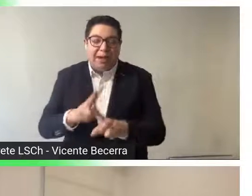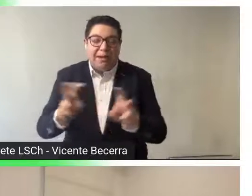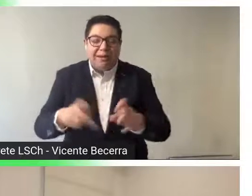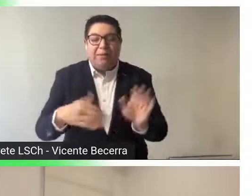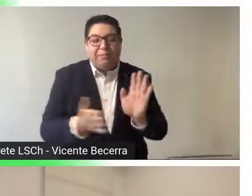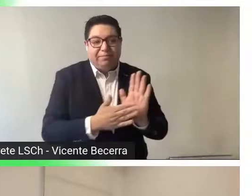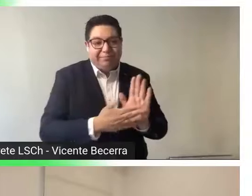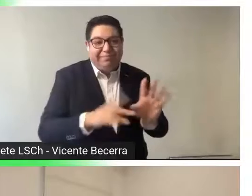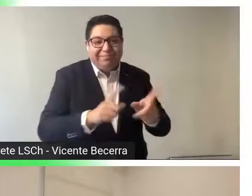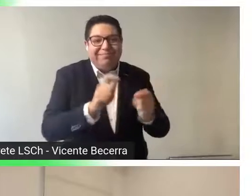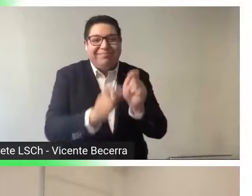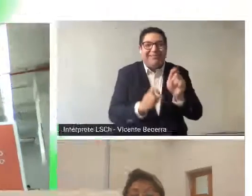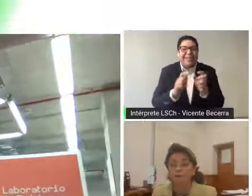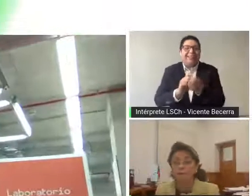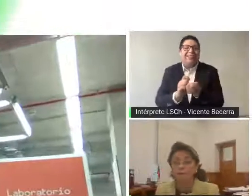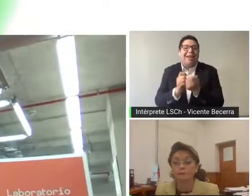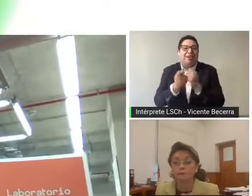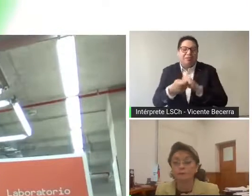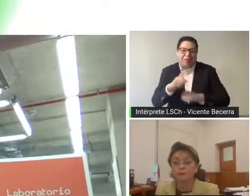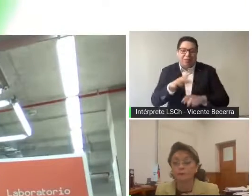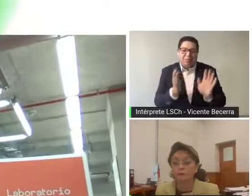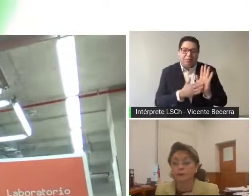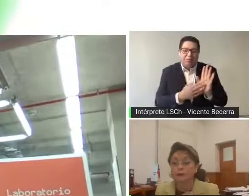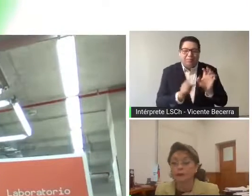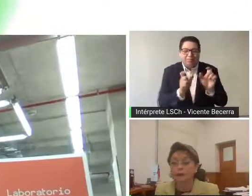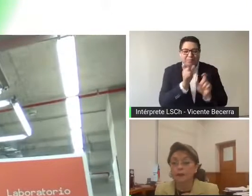de este encuentro de innovadores públicos.